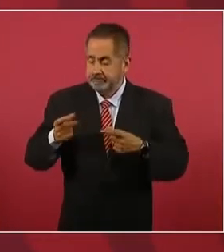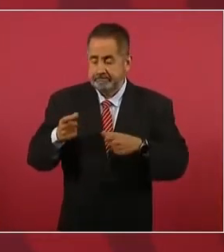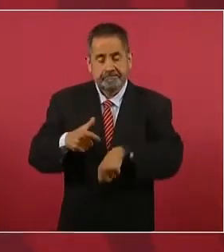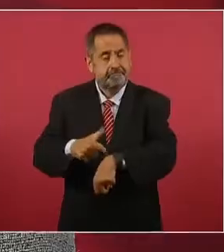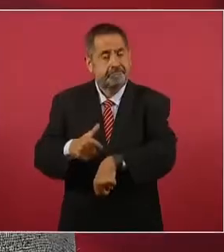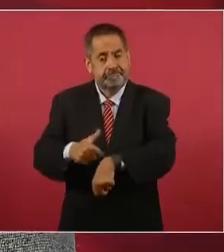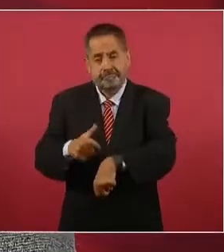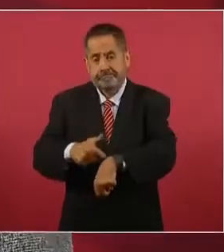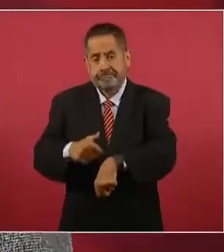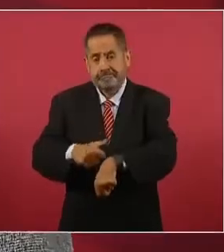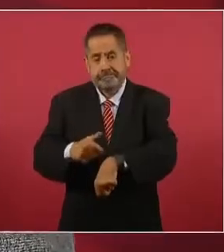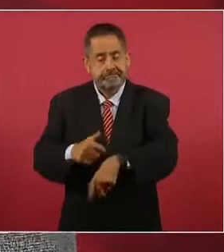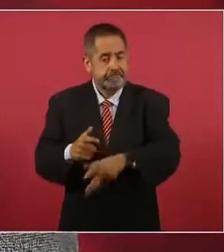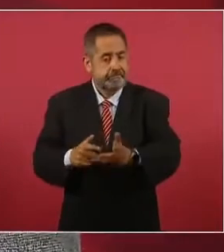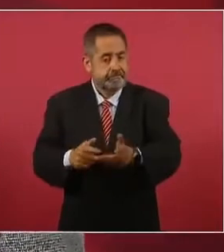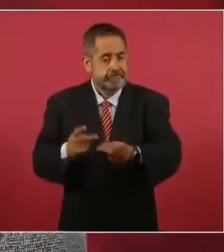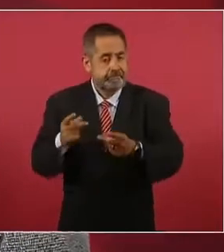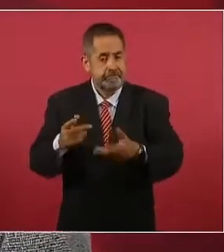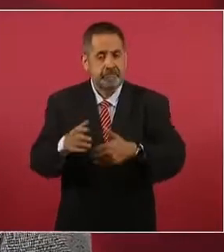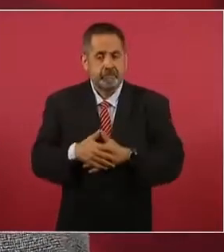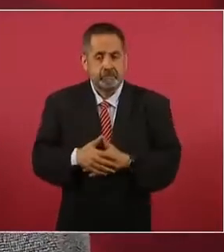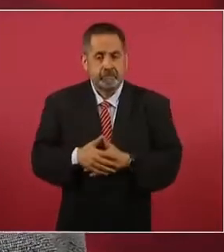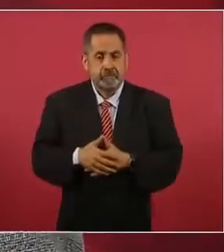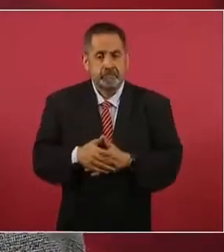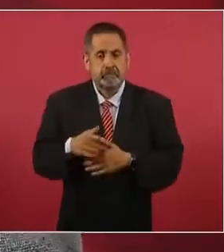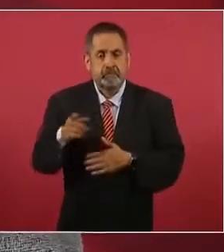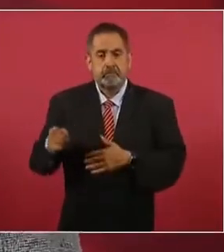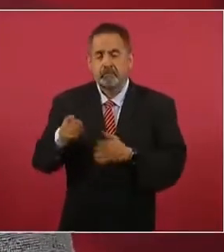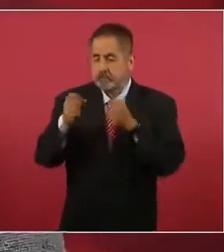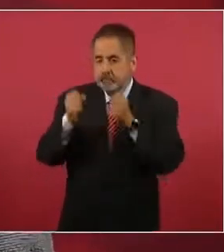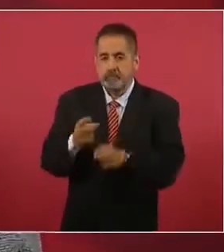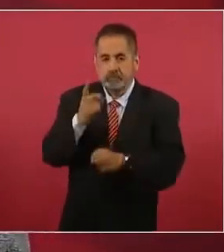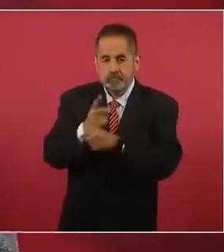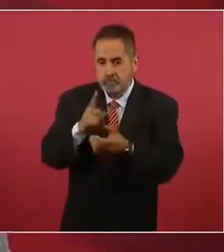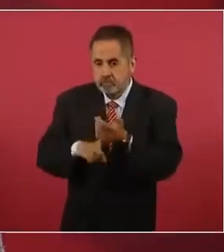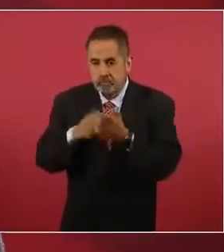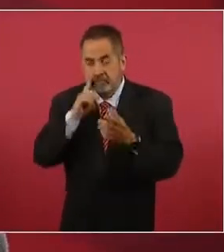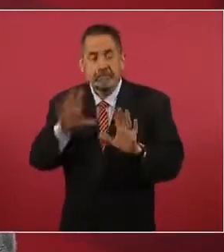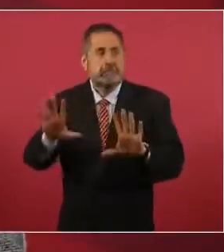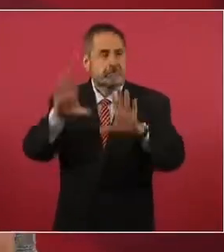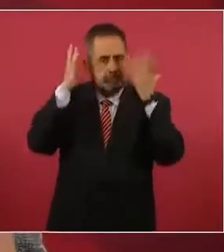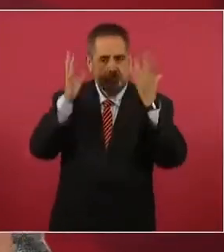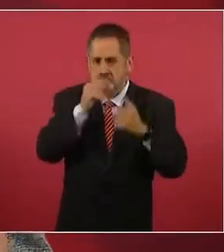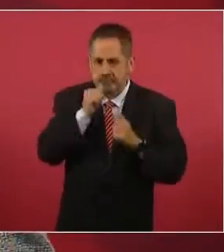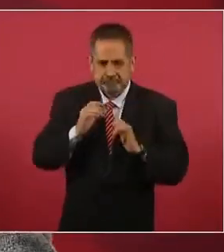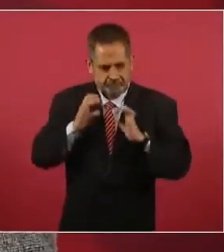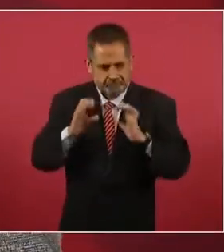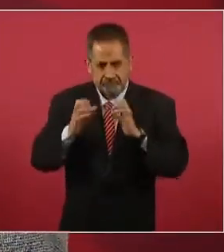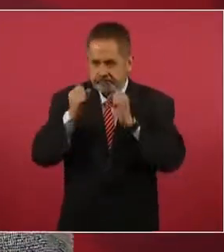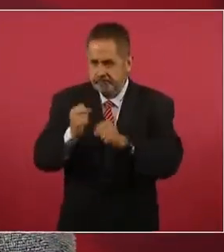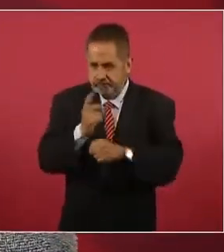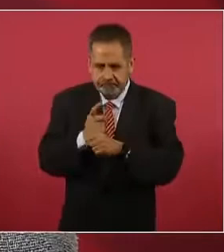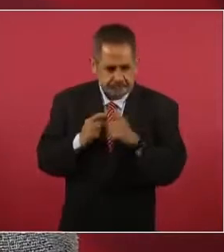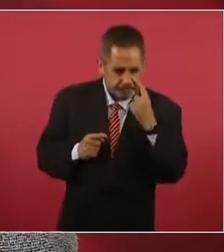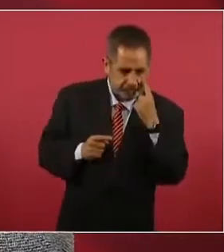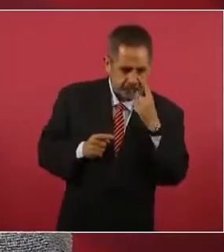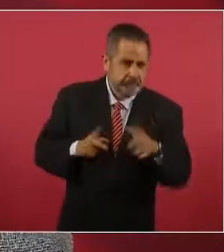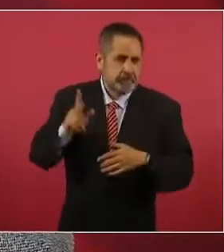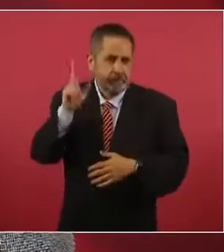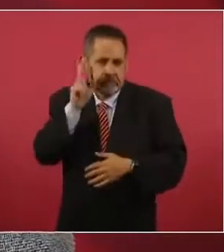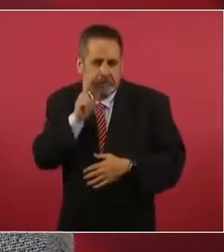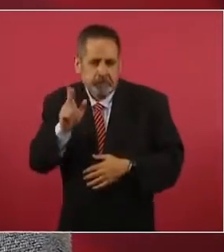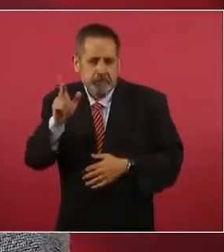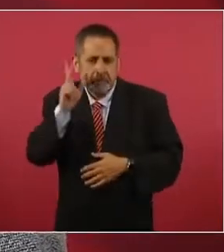importante y lo marca la seguridad, lo que acaba de decir. Se hacen pruebas